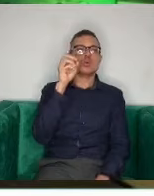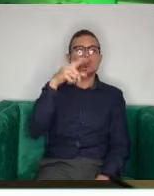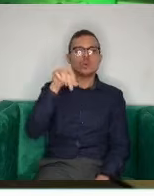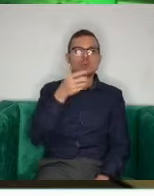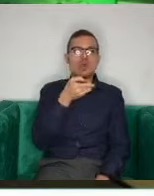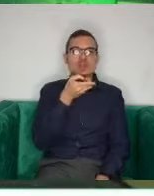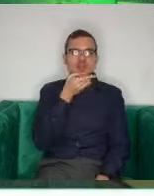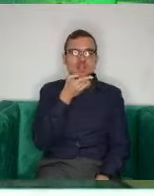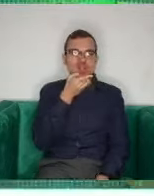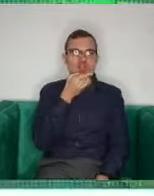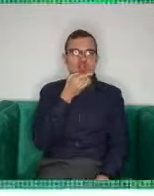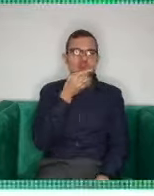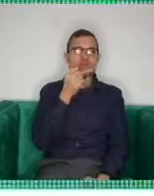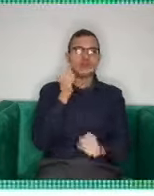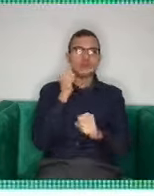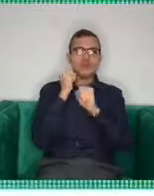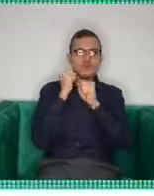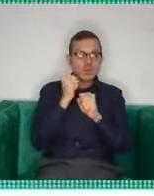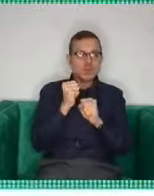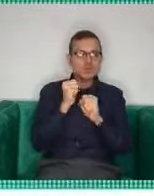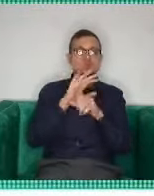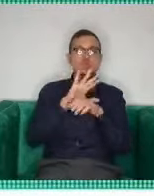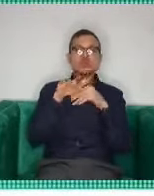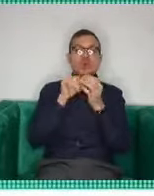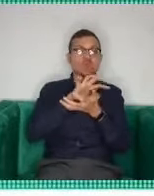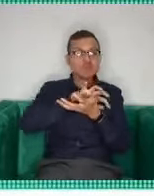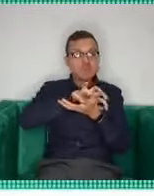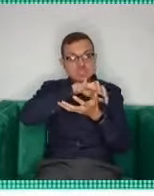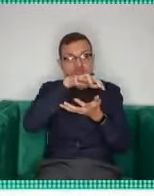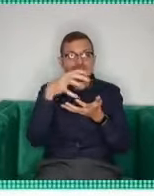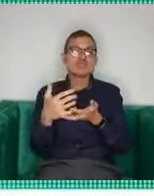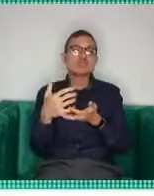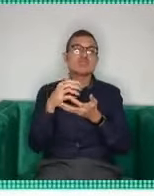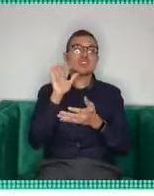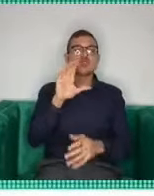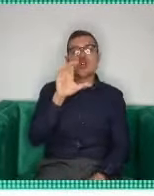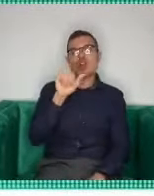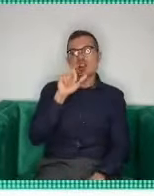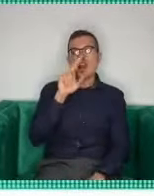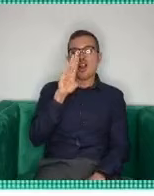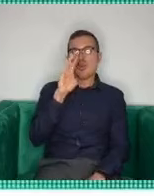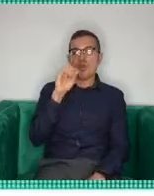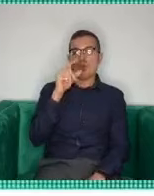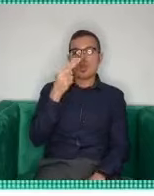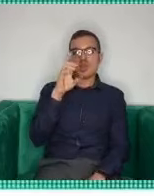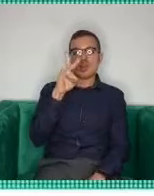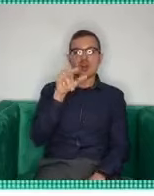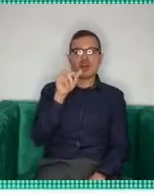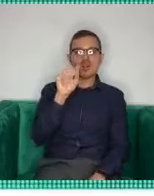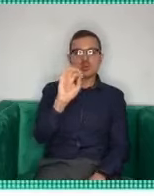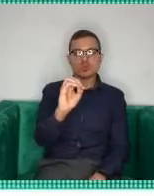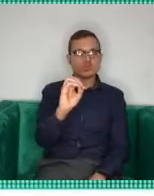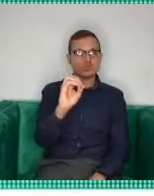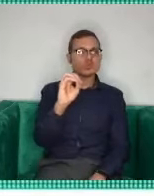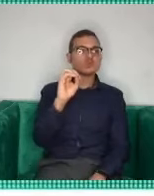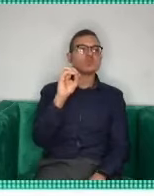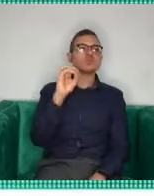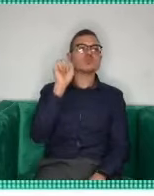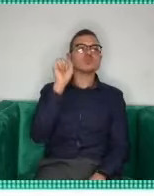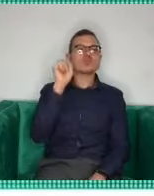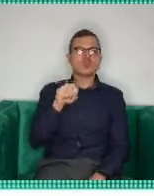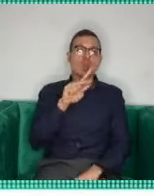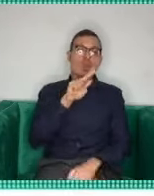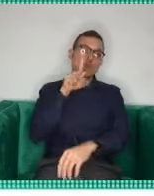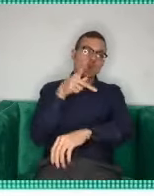porque tiene todos los componentes. Tiene carbohidratos, tiene proteínas, tiene frutas y tiene lácteos. Así que si a usted le gusta el café, usted se toma